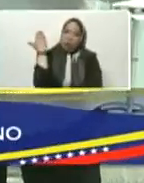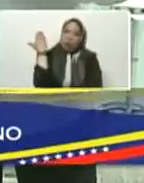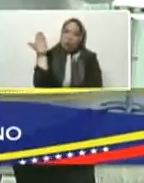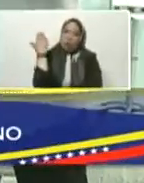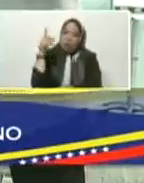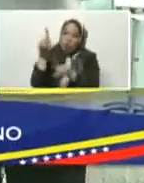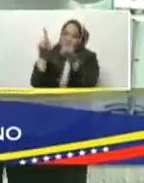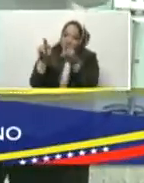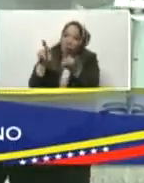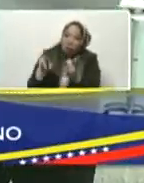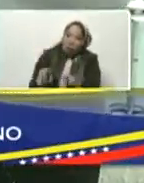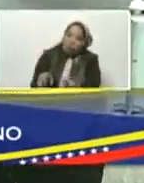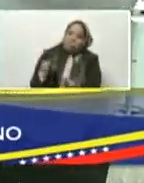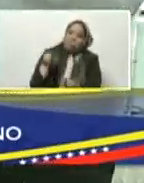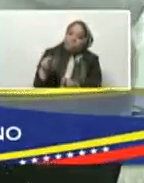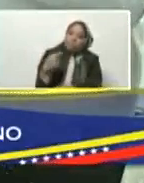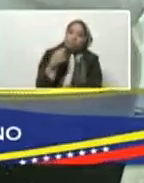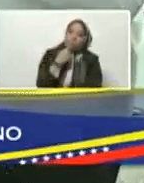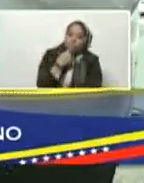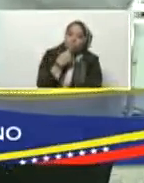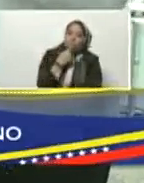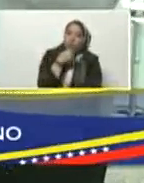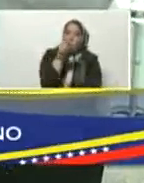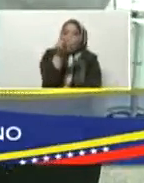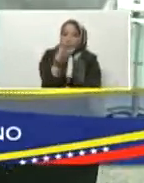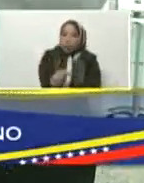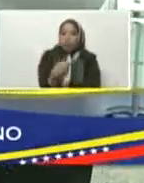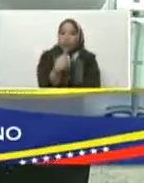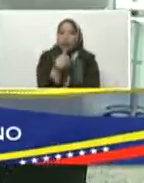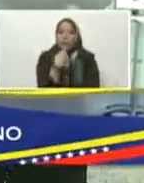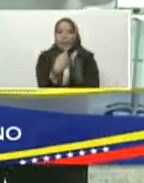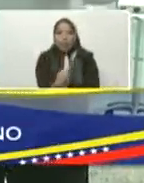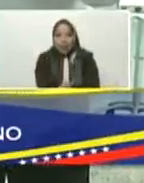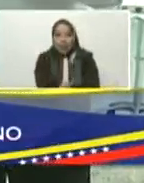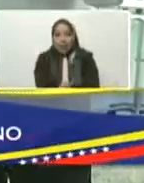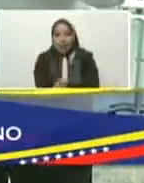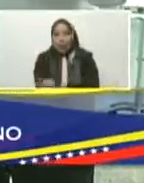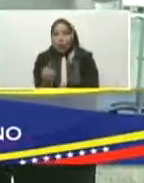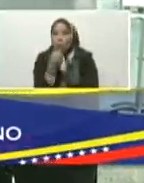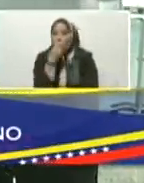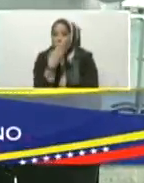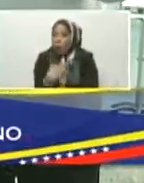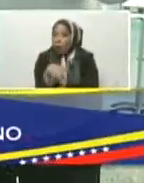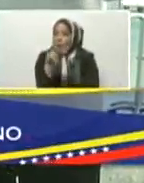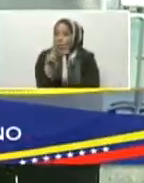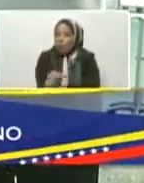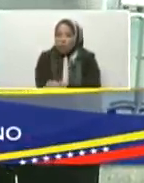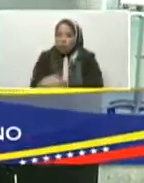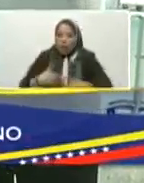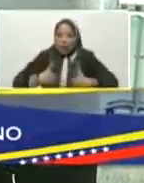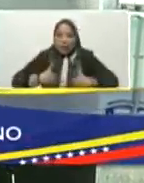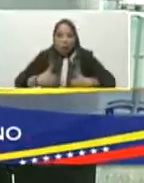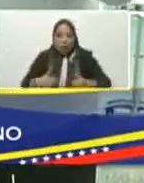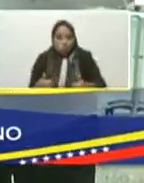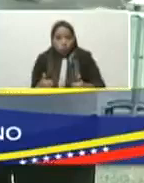Comprobaron la gente que decía, mira, Freddy, la gente decía, muy bueno el personal médico,